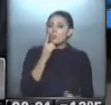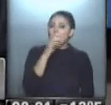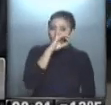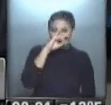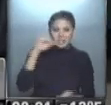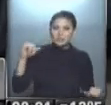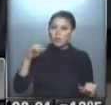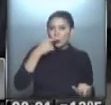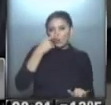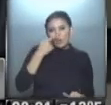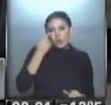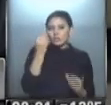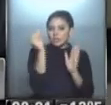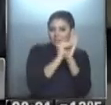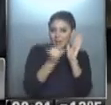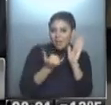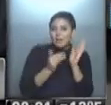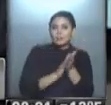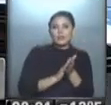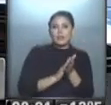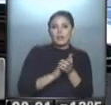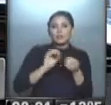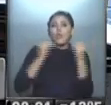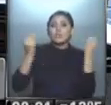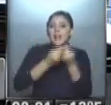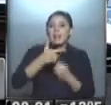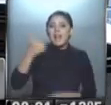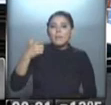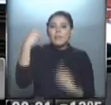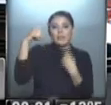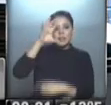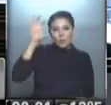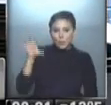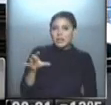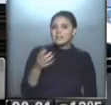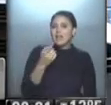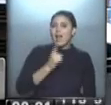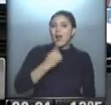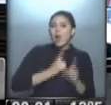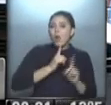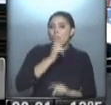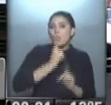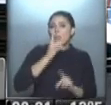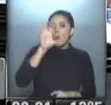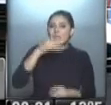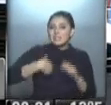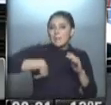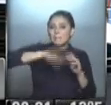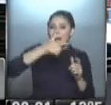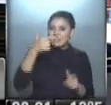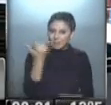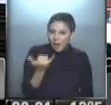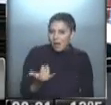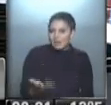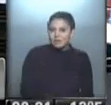tengan en los registros que tiene que ver con la cantidad de armas que se entregan en distintas provincias hay alguna que encabece la lista por ejemplo de